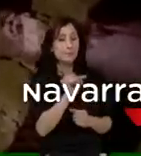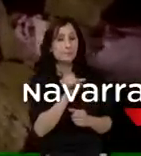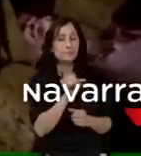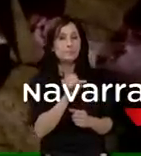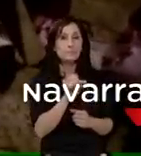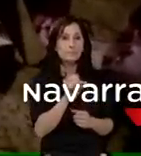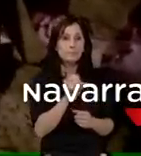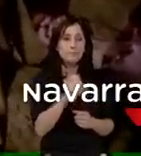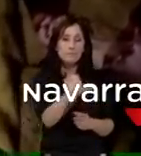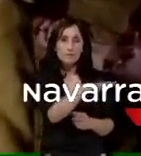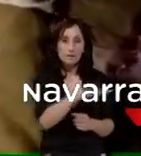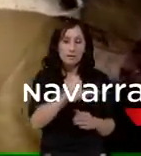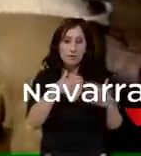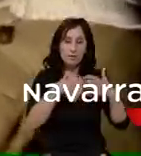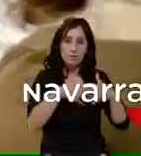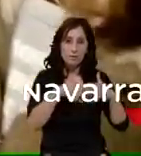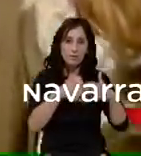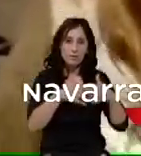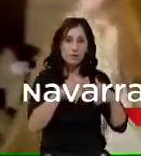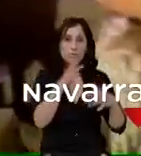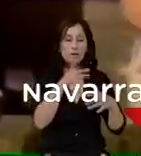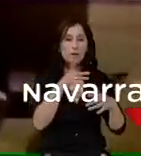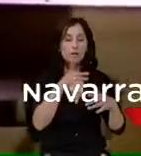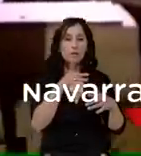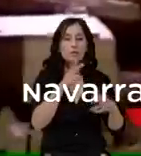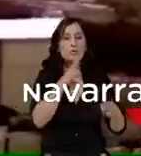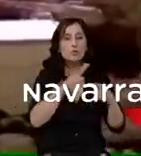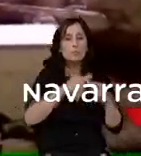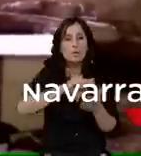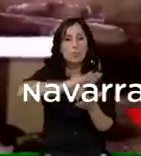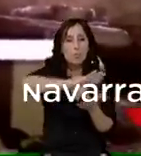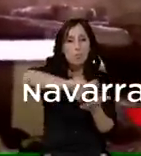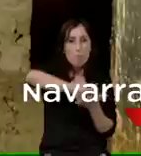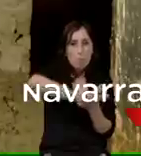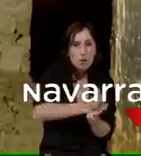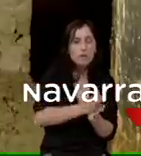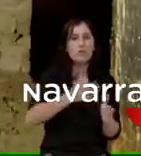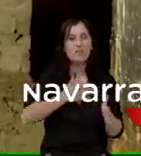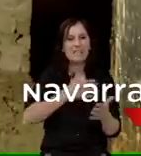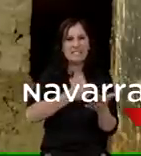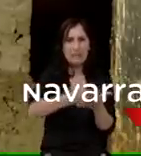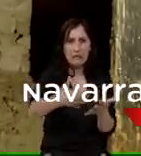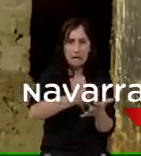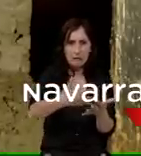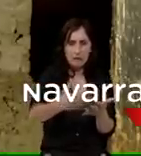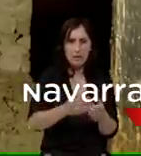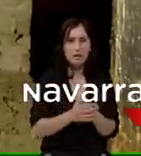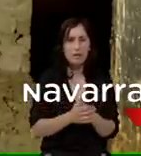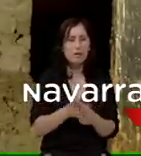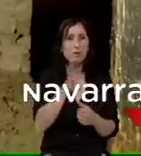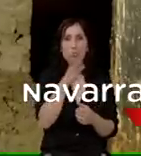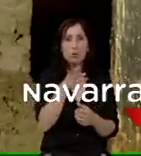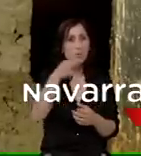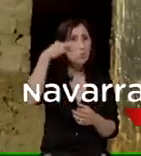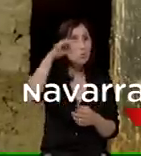un trujal o molino de sangre, que se denomina así porque se utilizaba exclusivamente fuerza